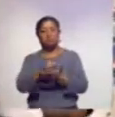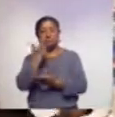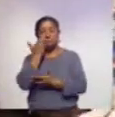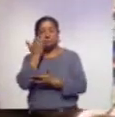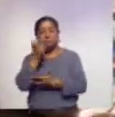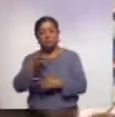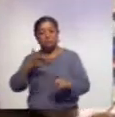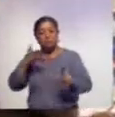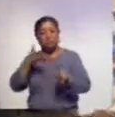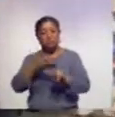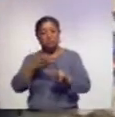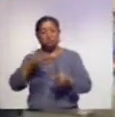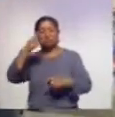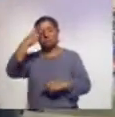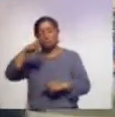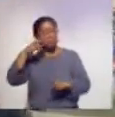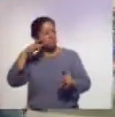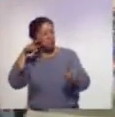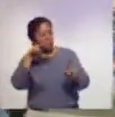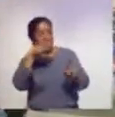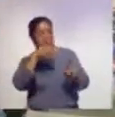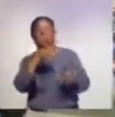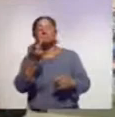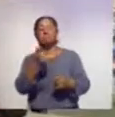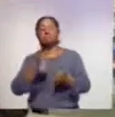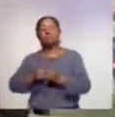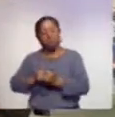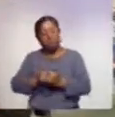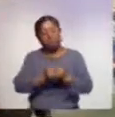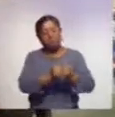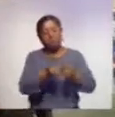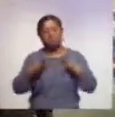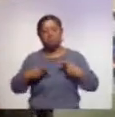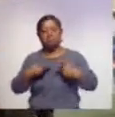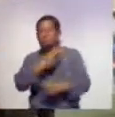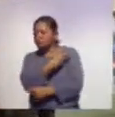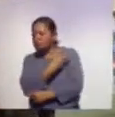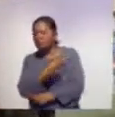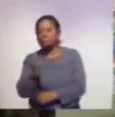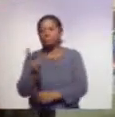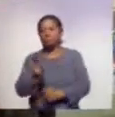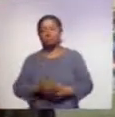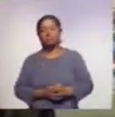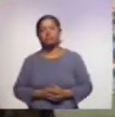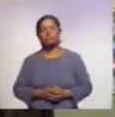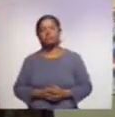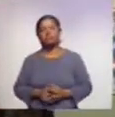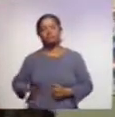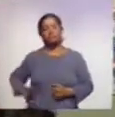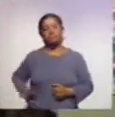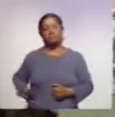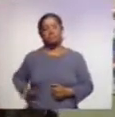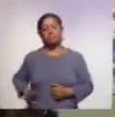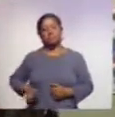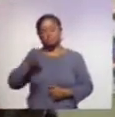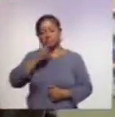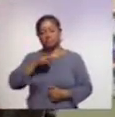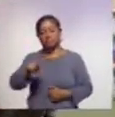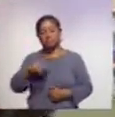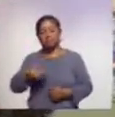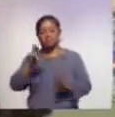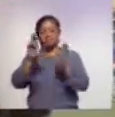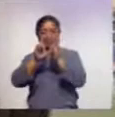en México por respaldar a personas que viven en situación de pobreza extrema. El gobernador Mena destacó que las credenciales en